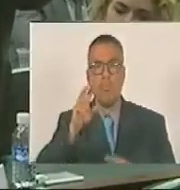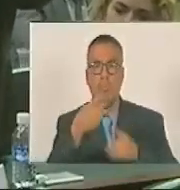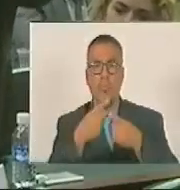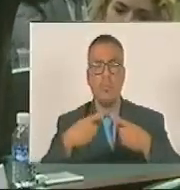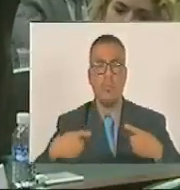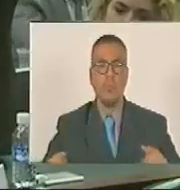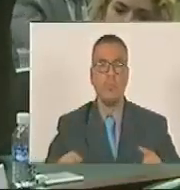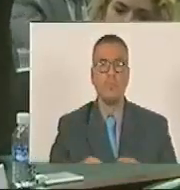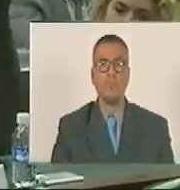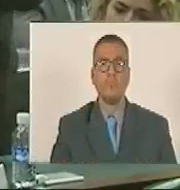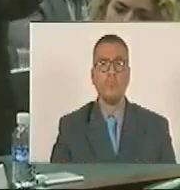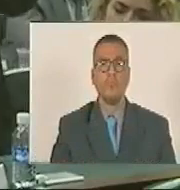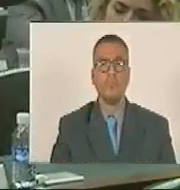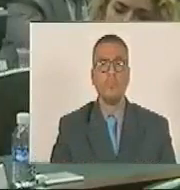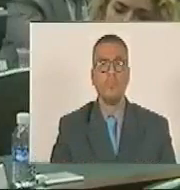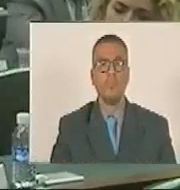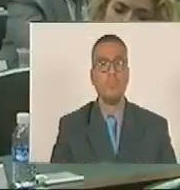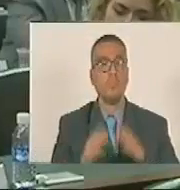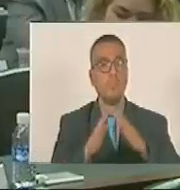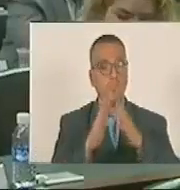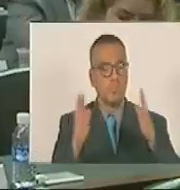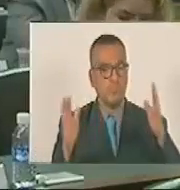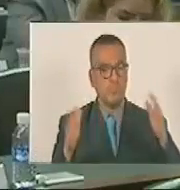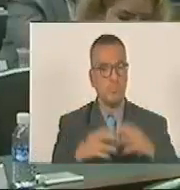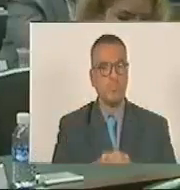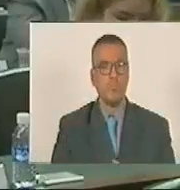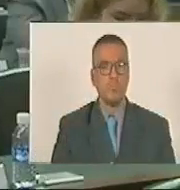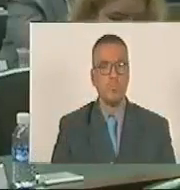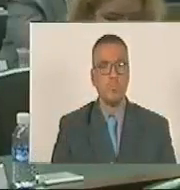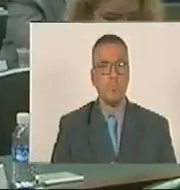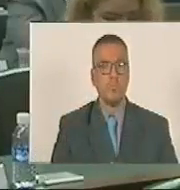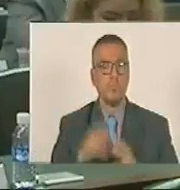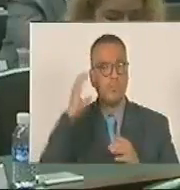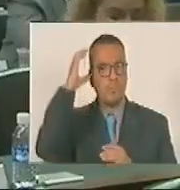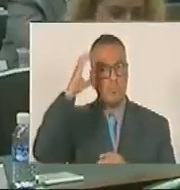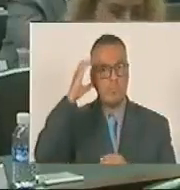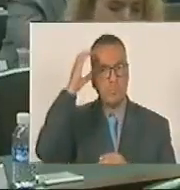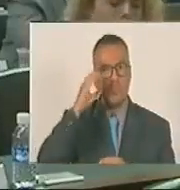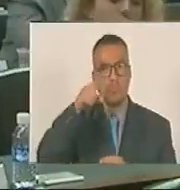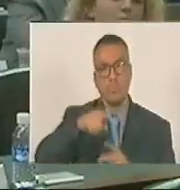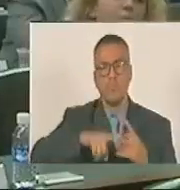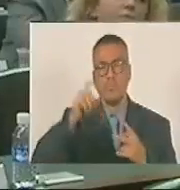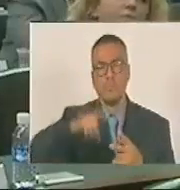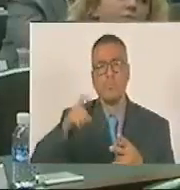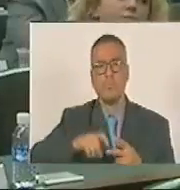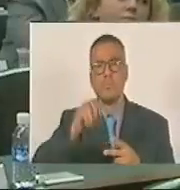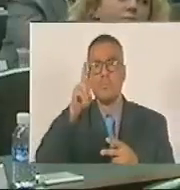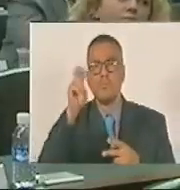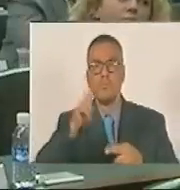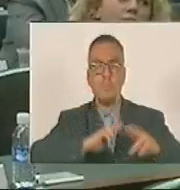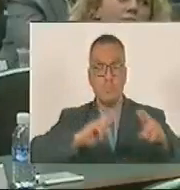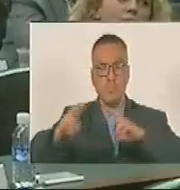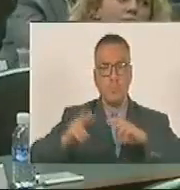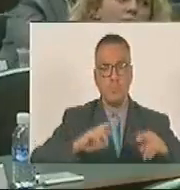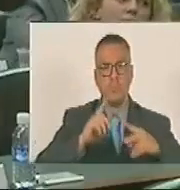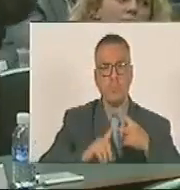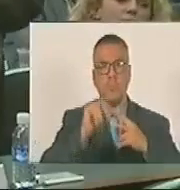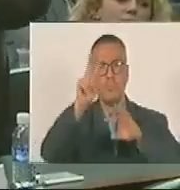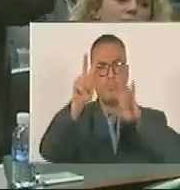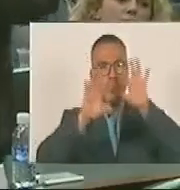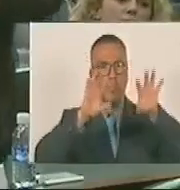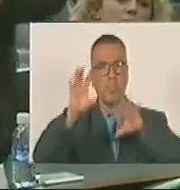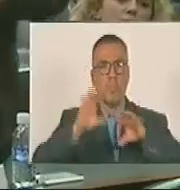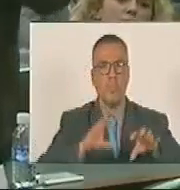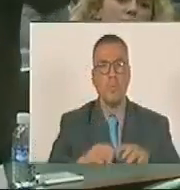democracia, la multipolaridad, la conciencia de la necesidad de una nueva relación entre las naciones y entre